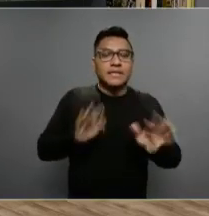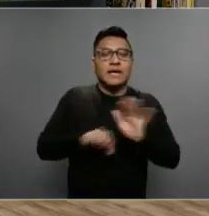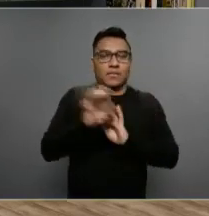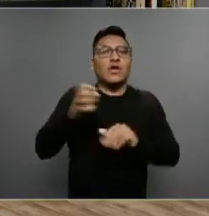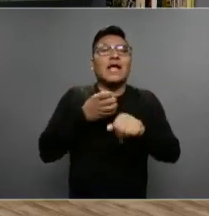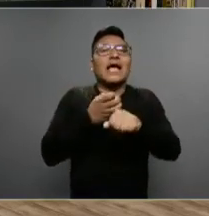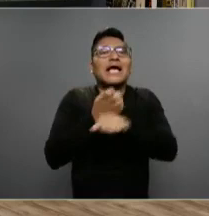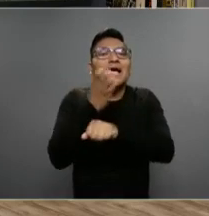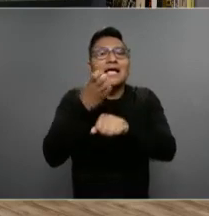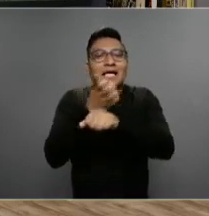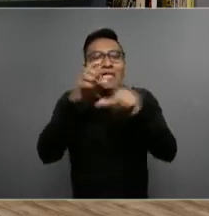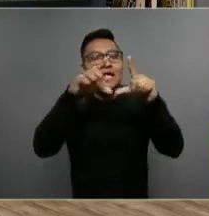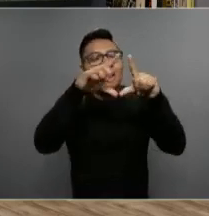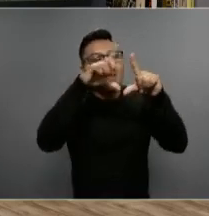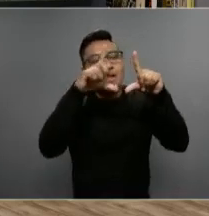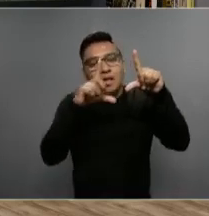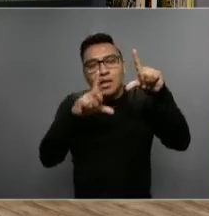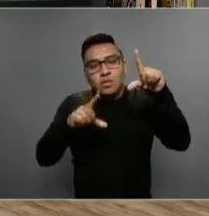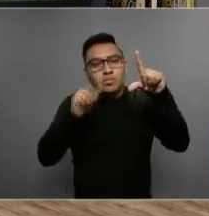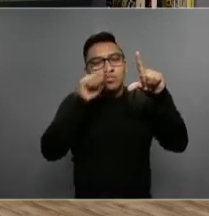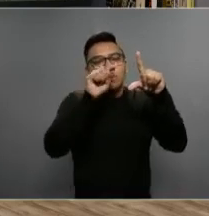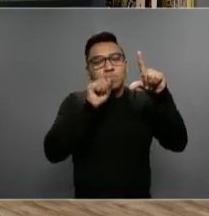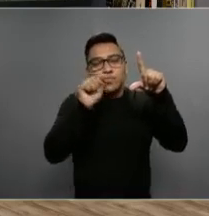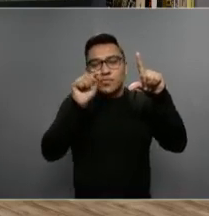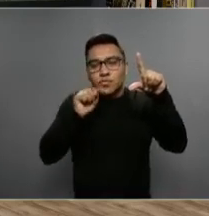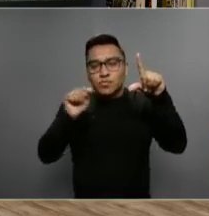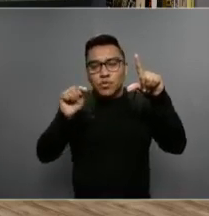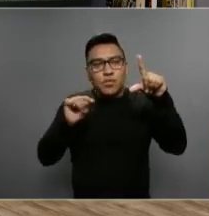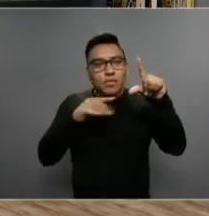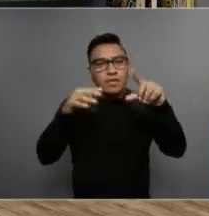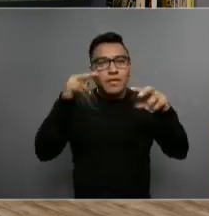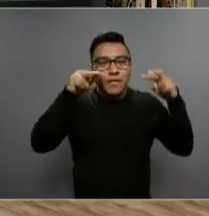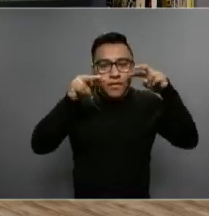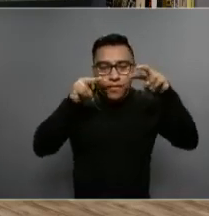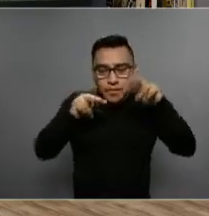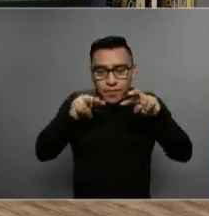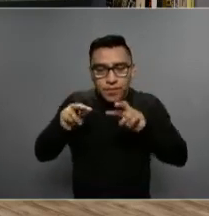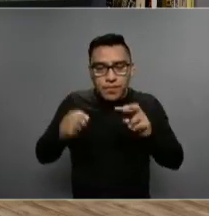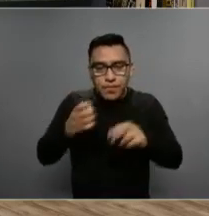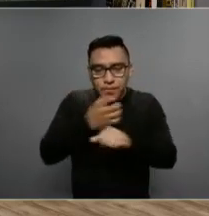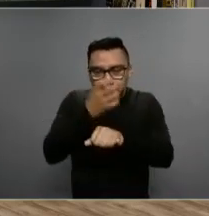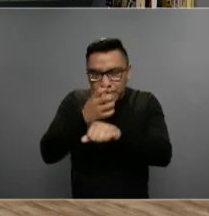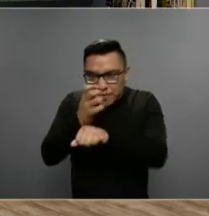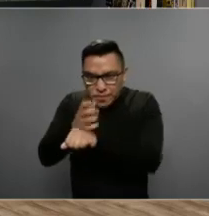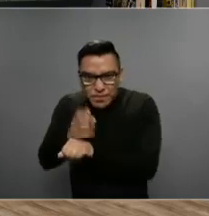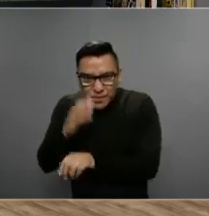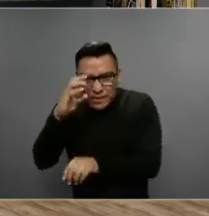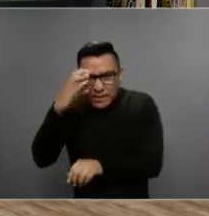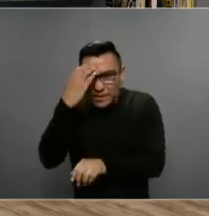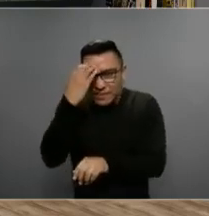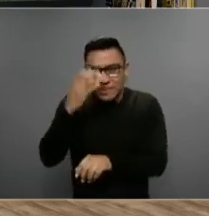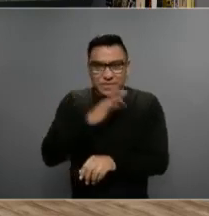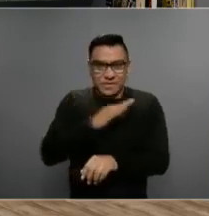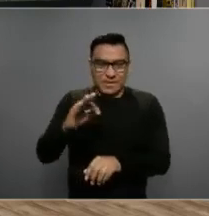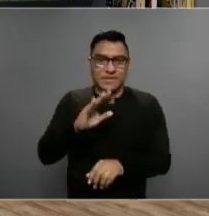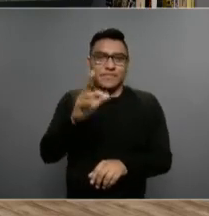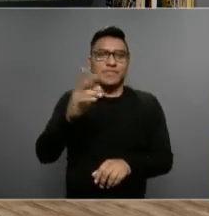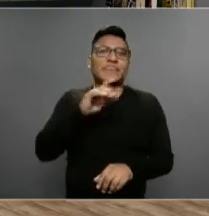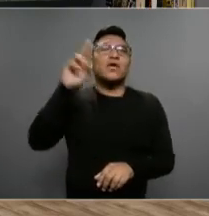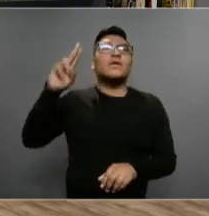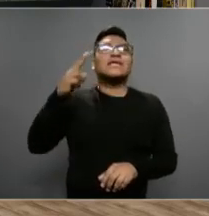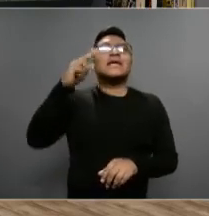por estado en México. Es un mapa que hizo Google que es más todavía ambicioso que el que hizo la